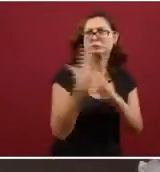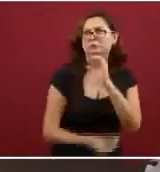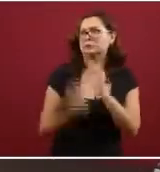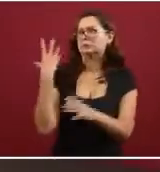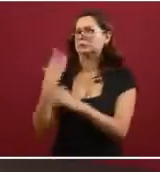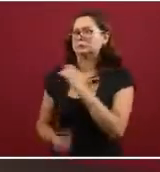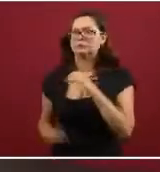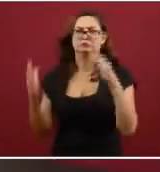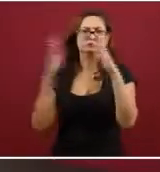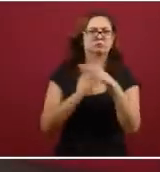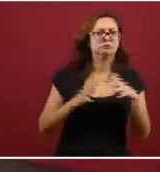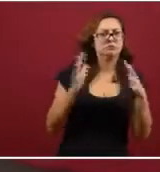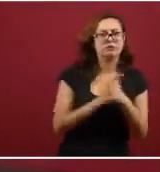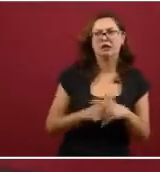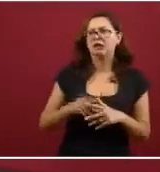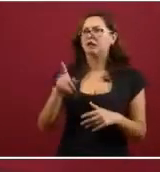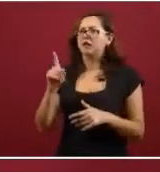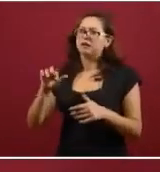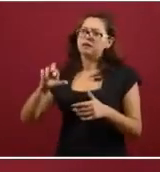República,